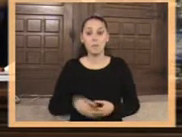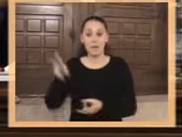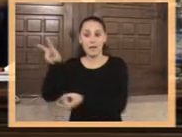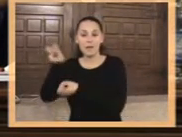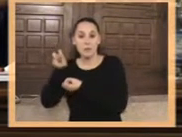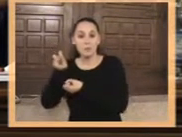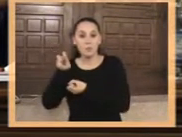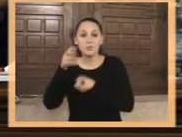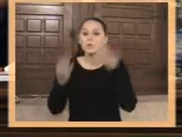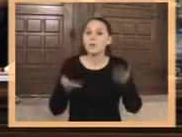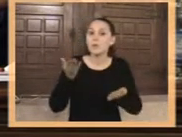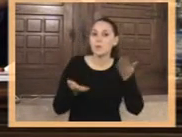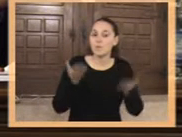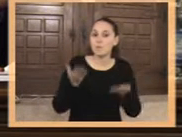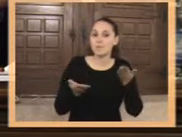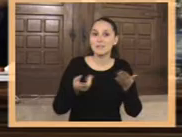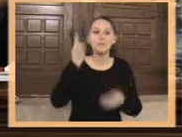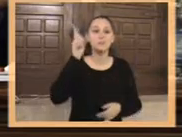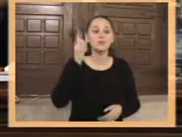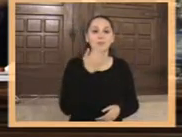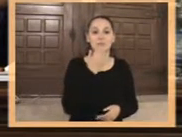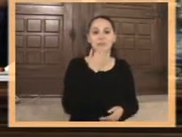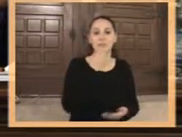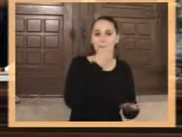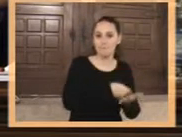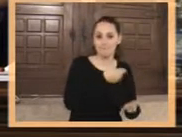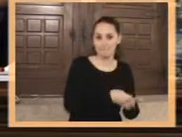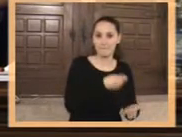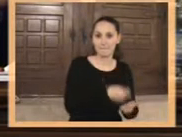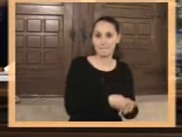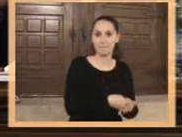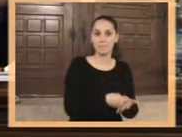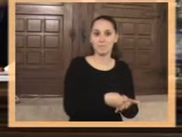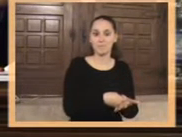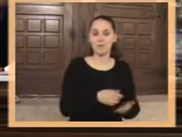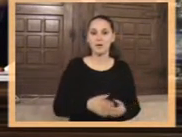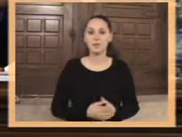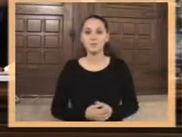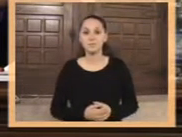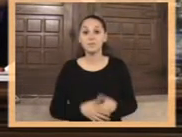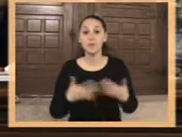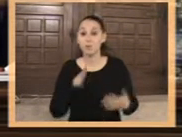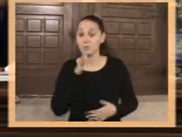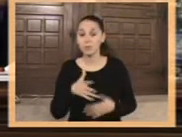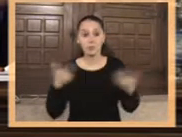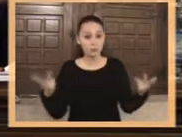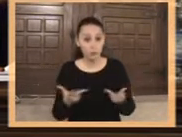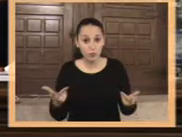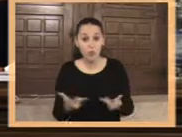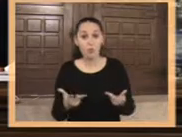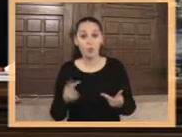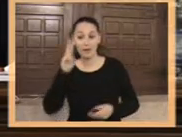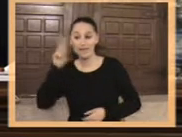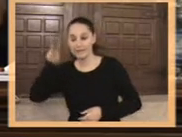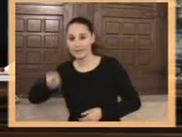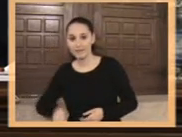compensar a efectos de pago. El impuesto queda devengado desde el momento que queda reconocido y urge precisamente reconocerlo